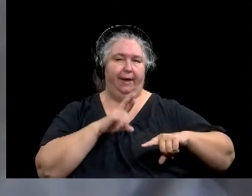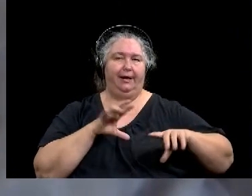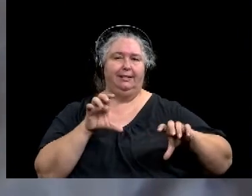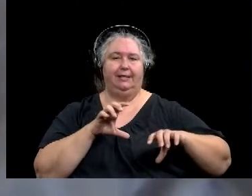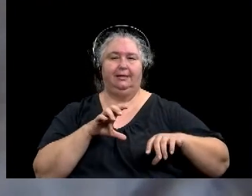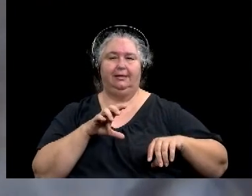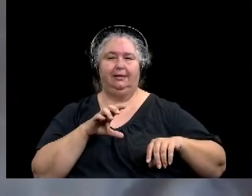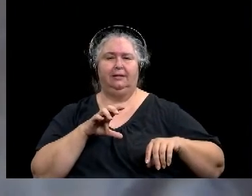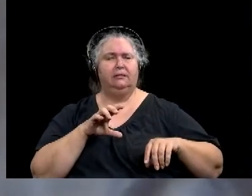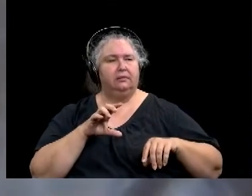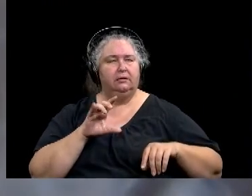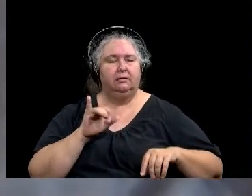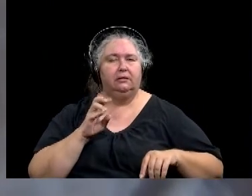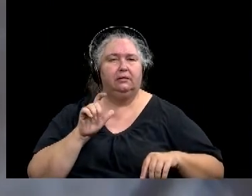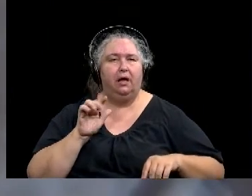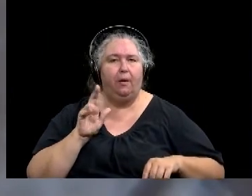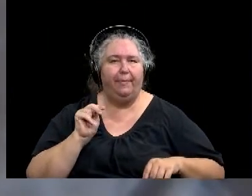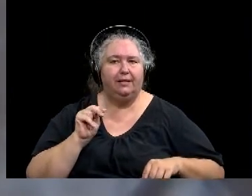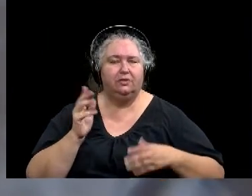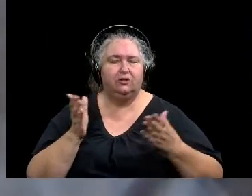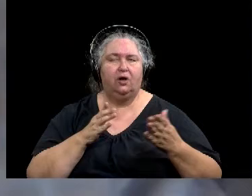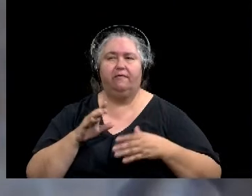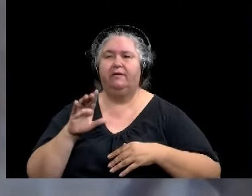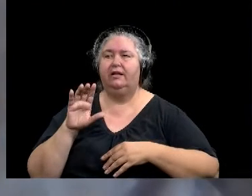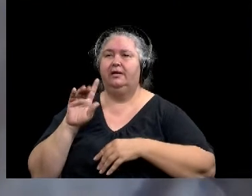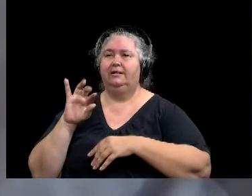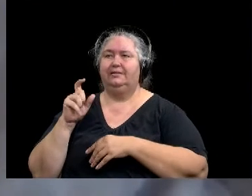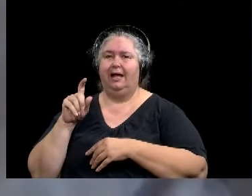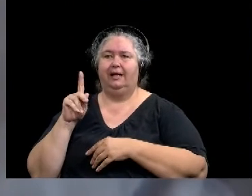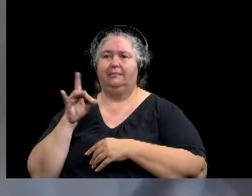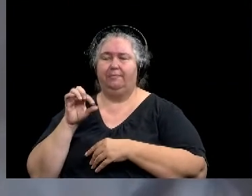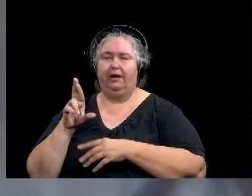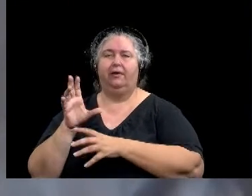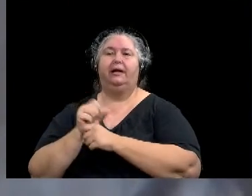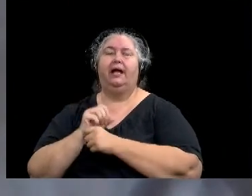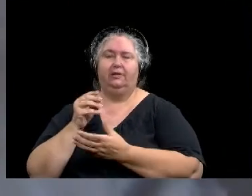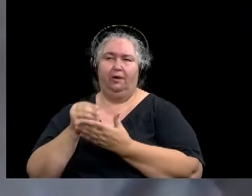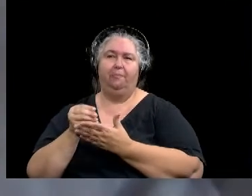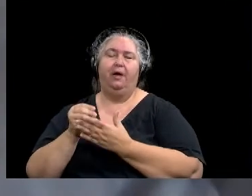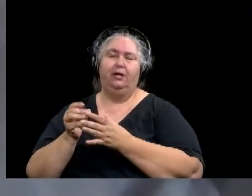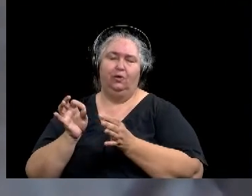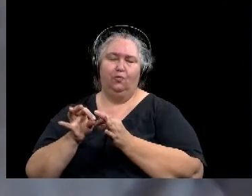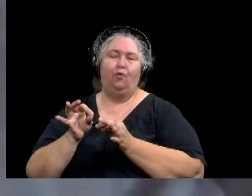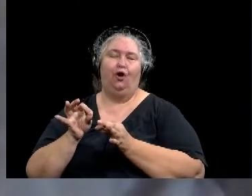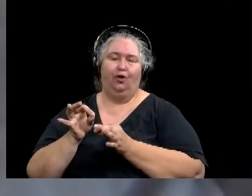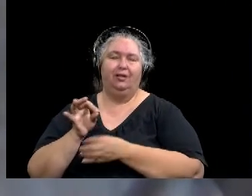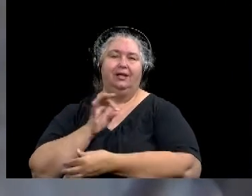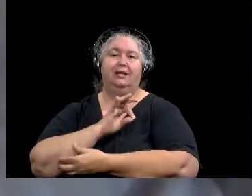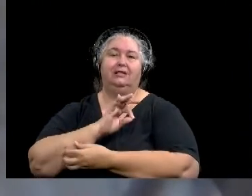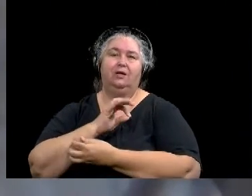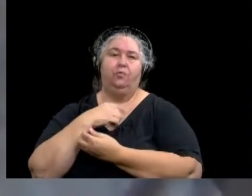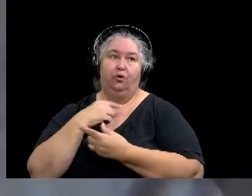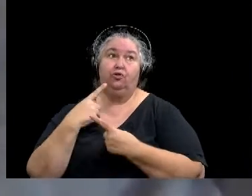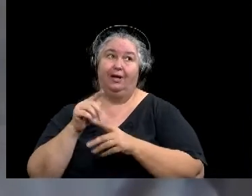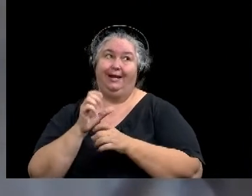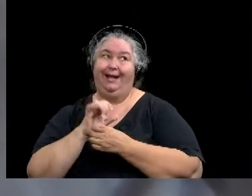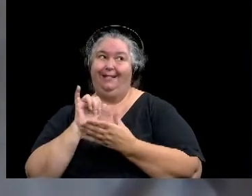información mucha información a nuestros pers